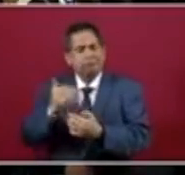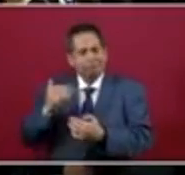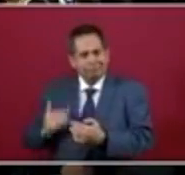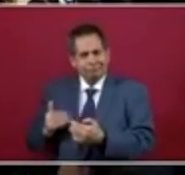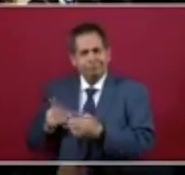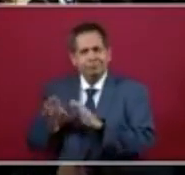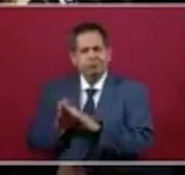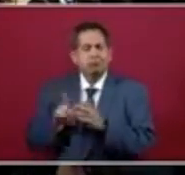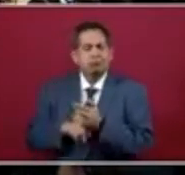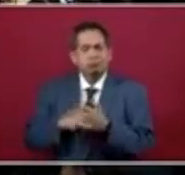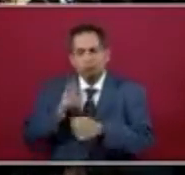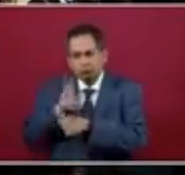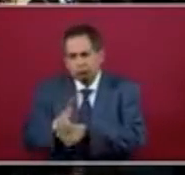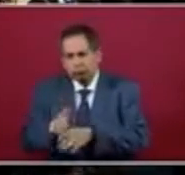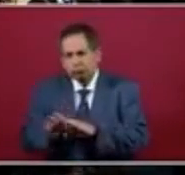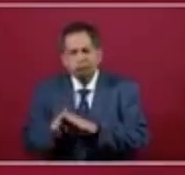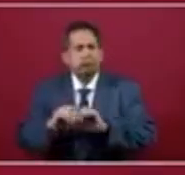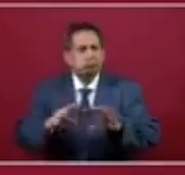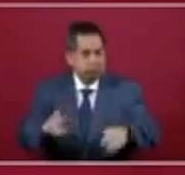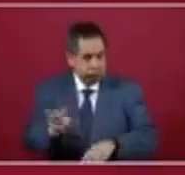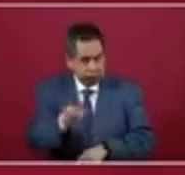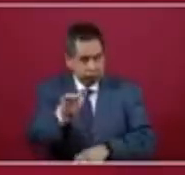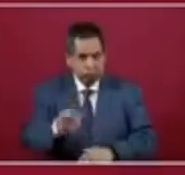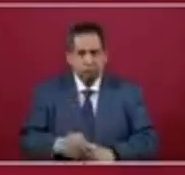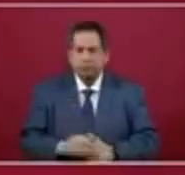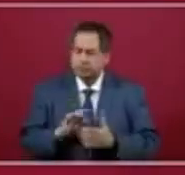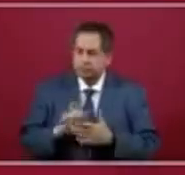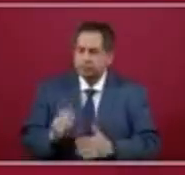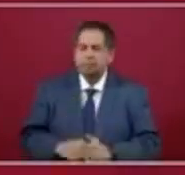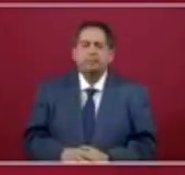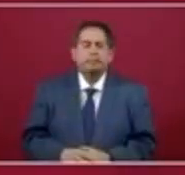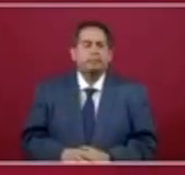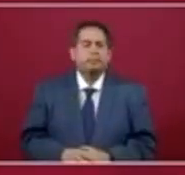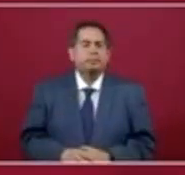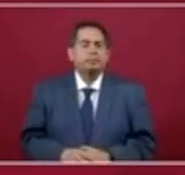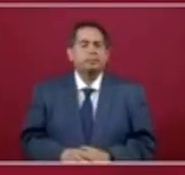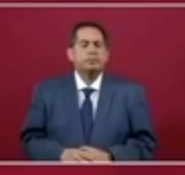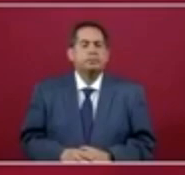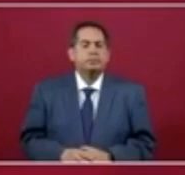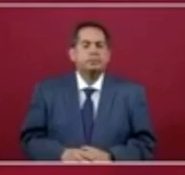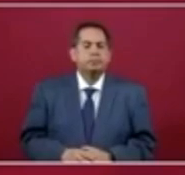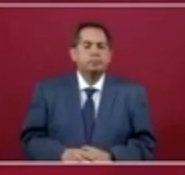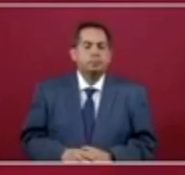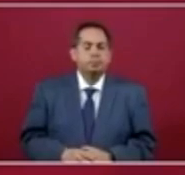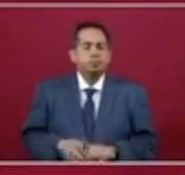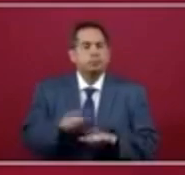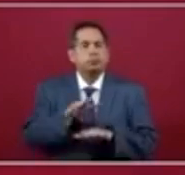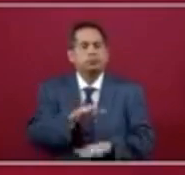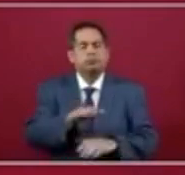de estos políticos. Muchas gracias. Bueno, acerca de